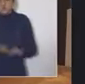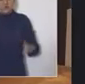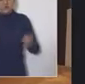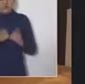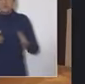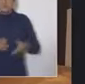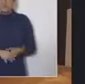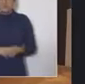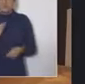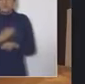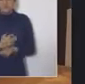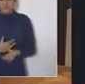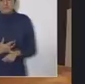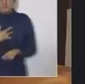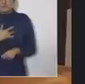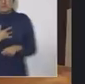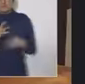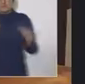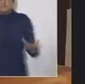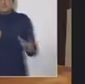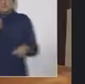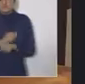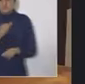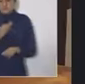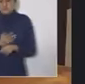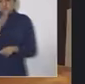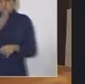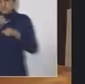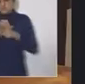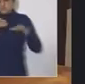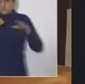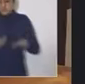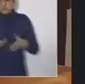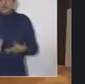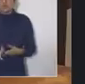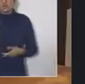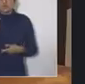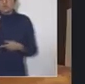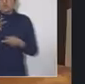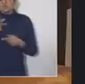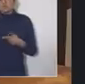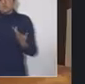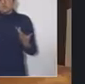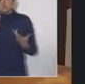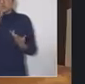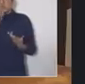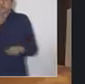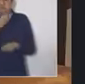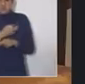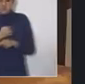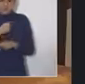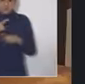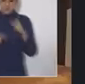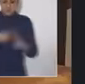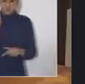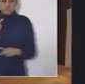me siento está Están bien los informes y hoy voy a Puebla vamos a ver